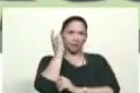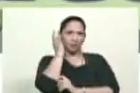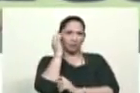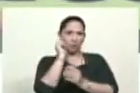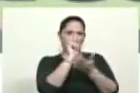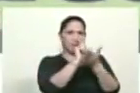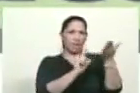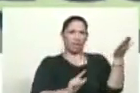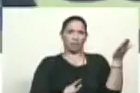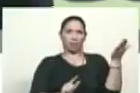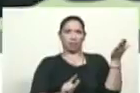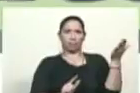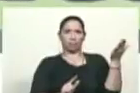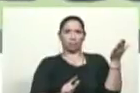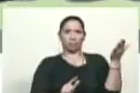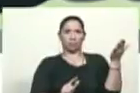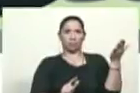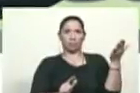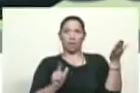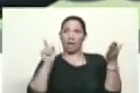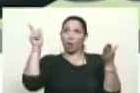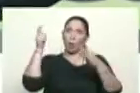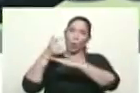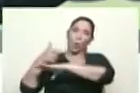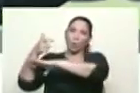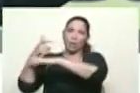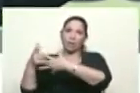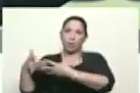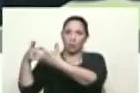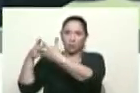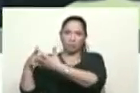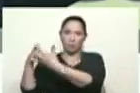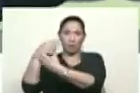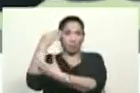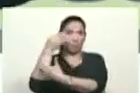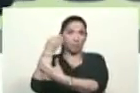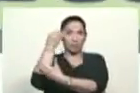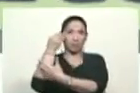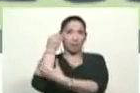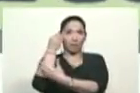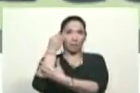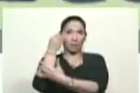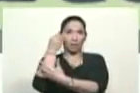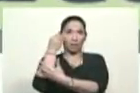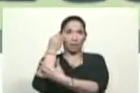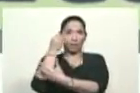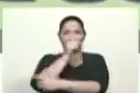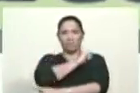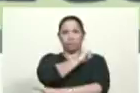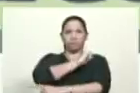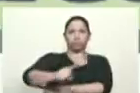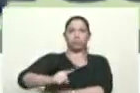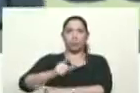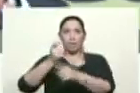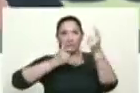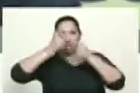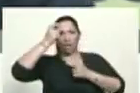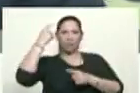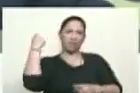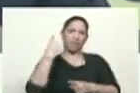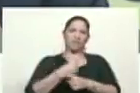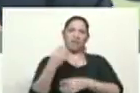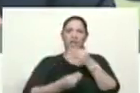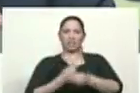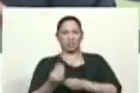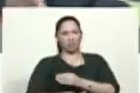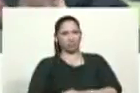lista de lo que el gobierno norteamericano pensaba y le mandaba la orden a Chávez que era lo que tenía que